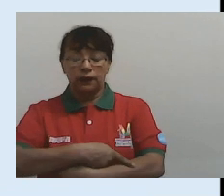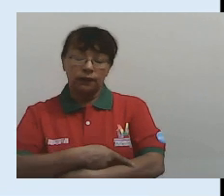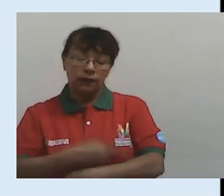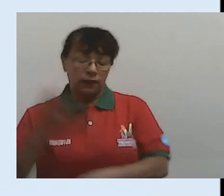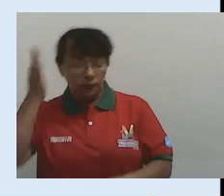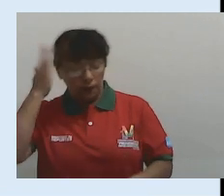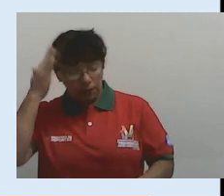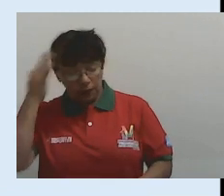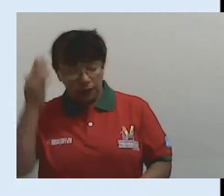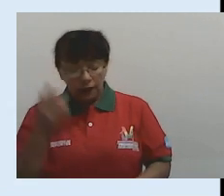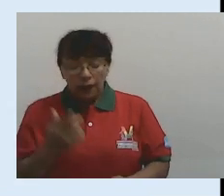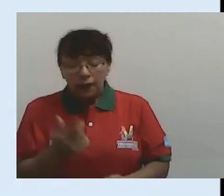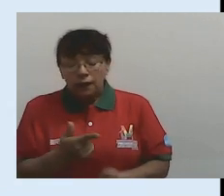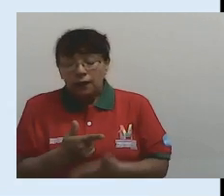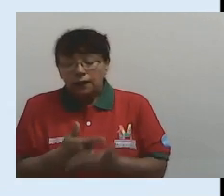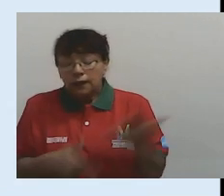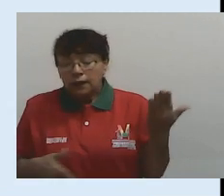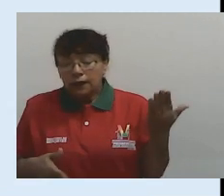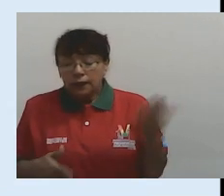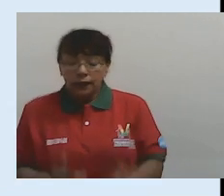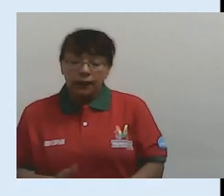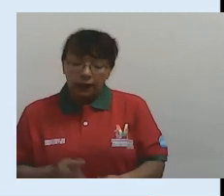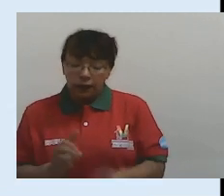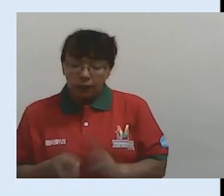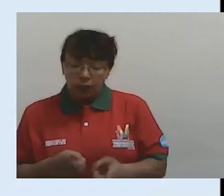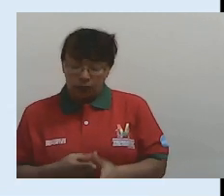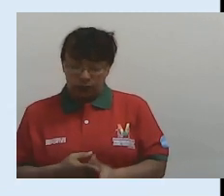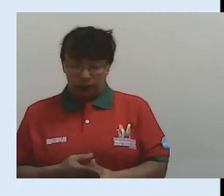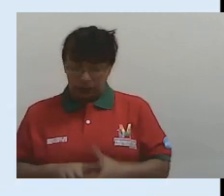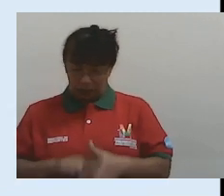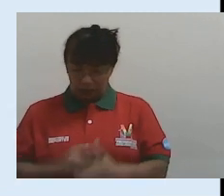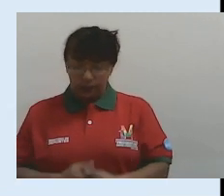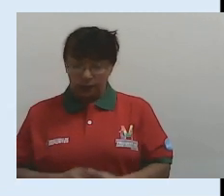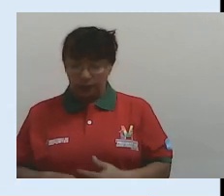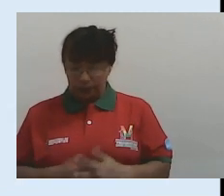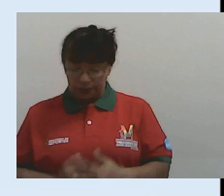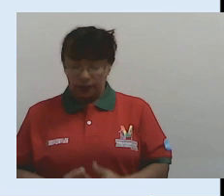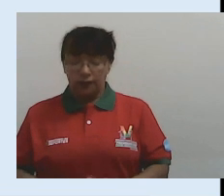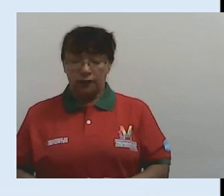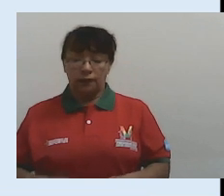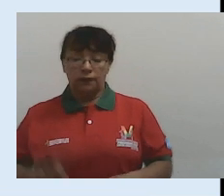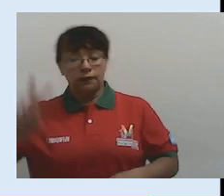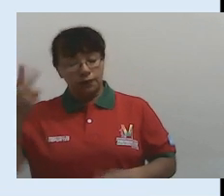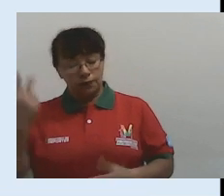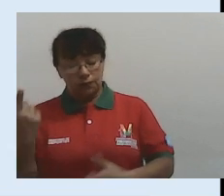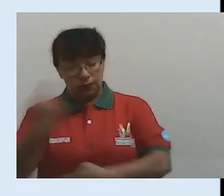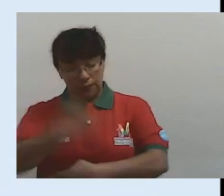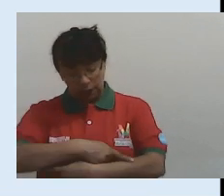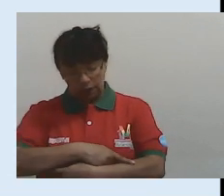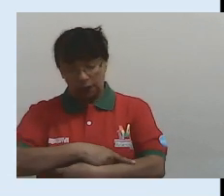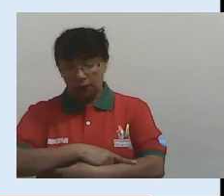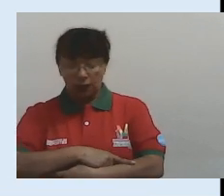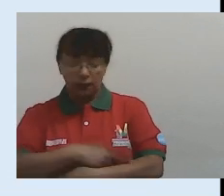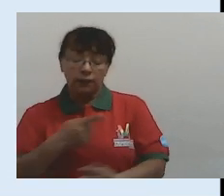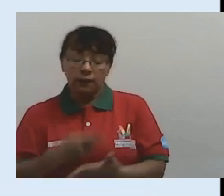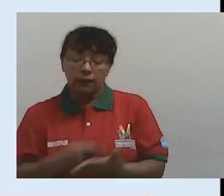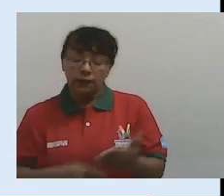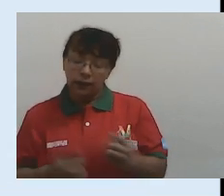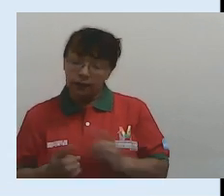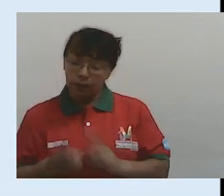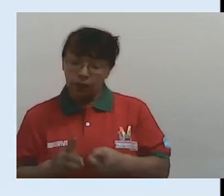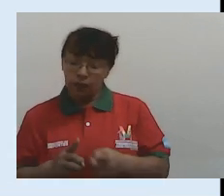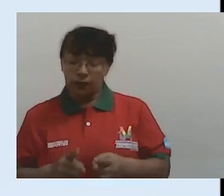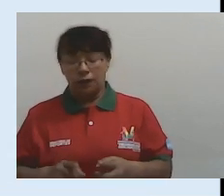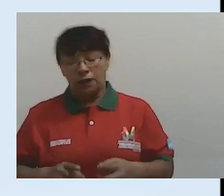segundo día qué pruebas, en qué orden, y el tercer día también. Tienen que además hacer un sorteo, ¿sí?, de todo